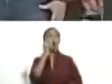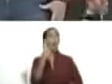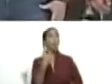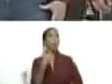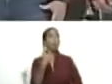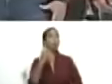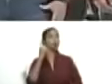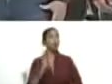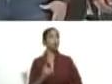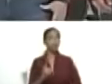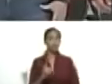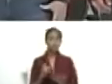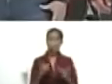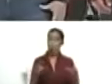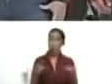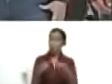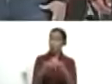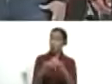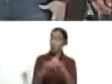o un grupo